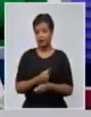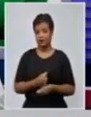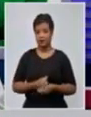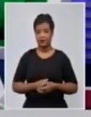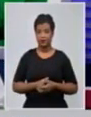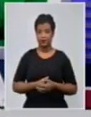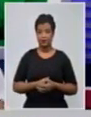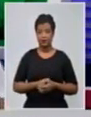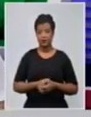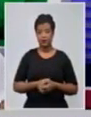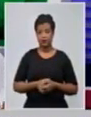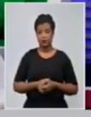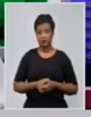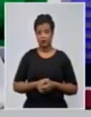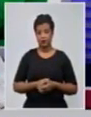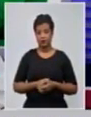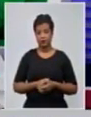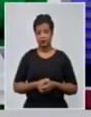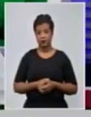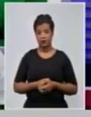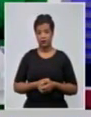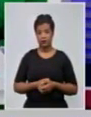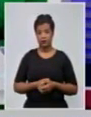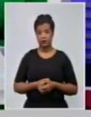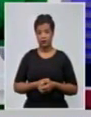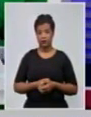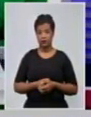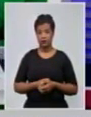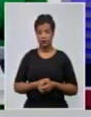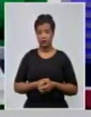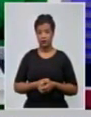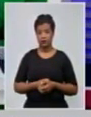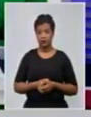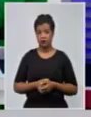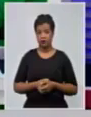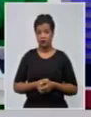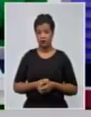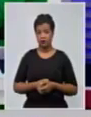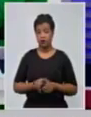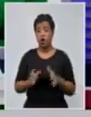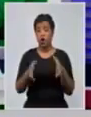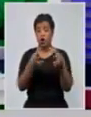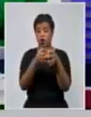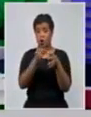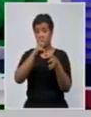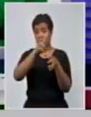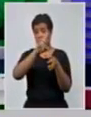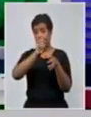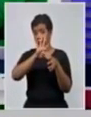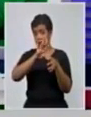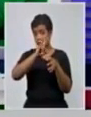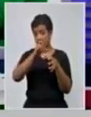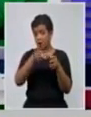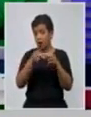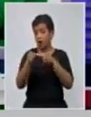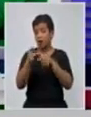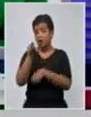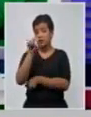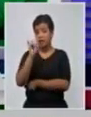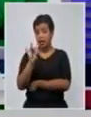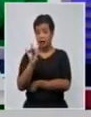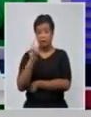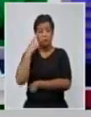nuestro país. En 17 de los confirmados ayer no se pudo precisar hasta las 12 de la noche la fuente de